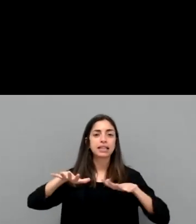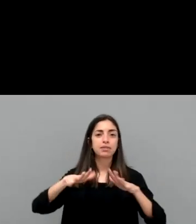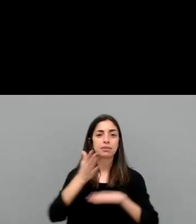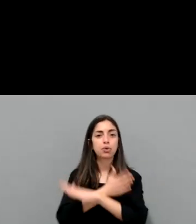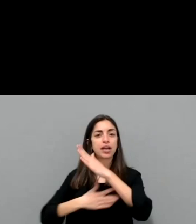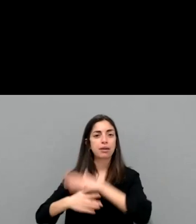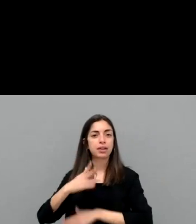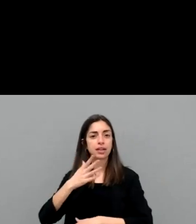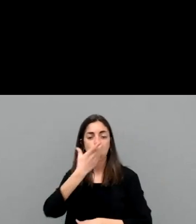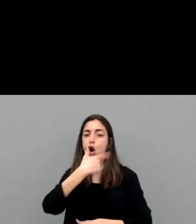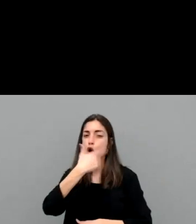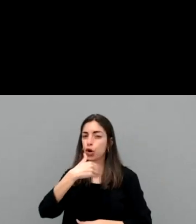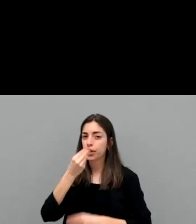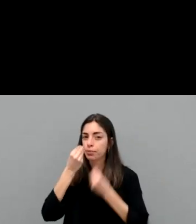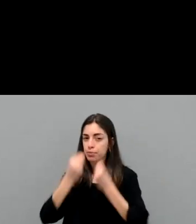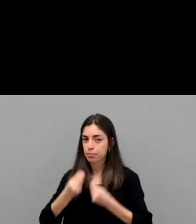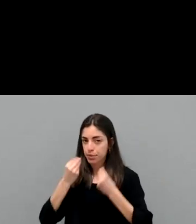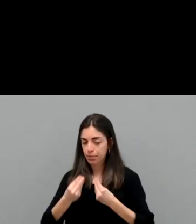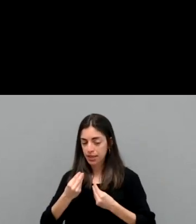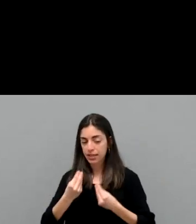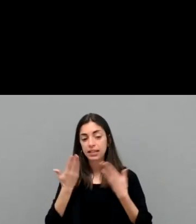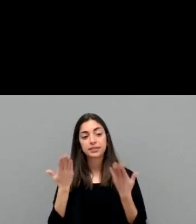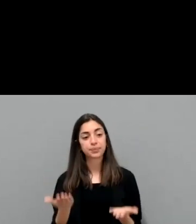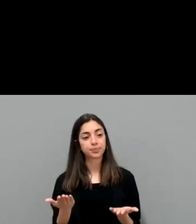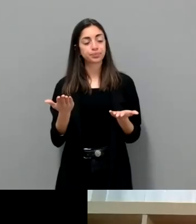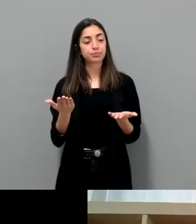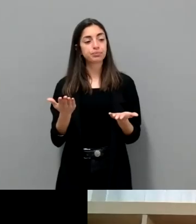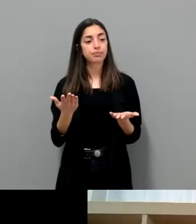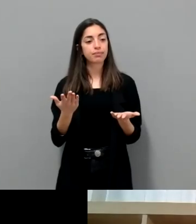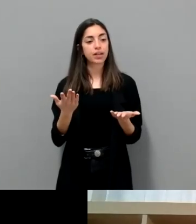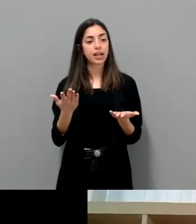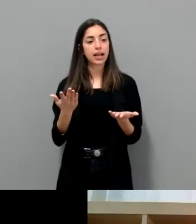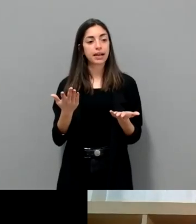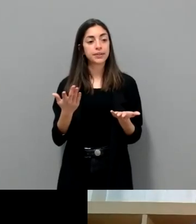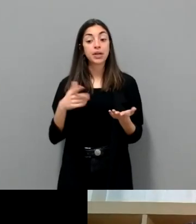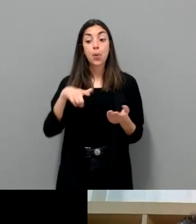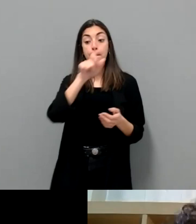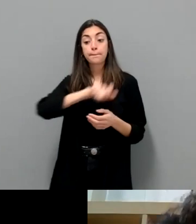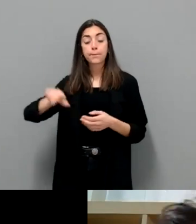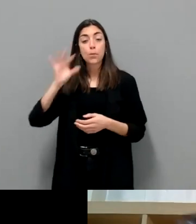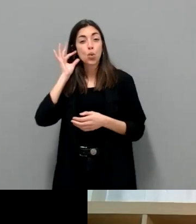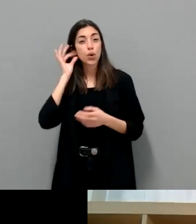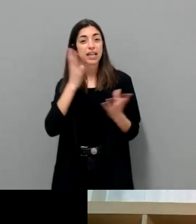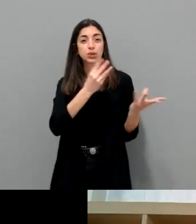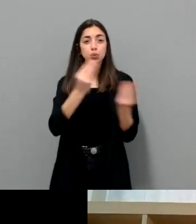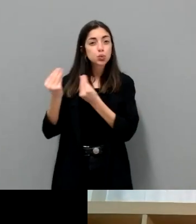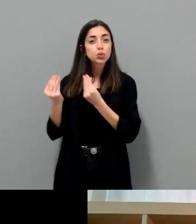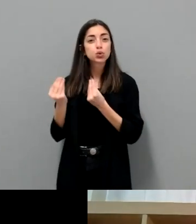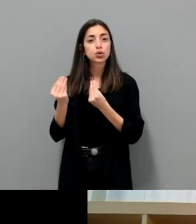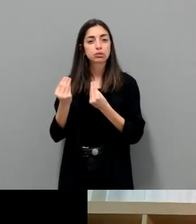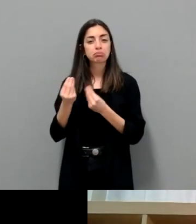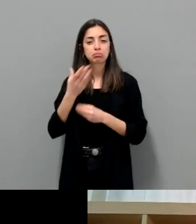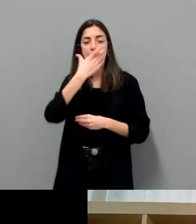discapacidad. De hecho, a muchas de nuestras mujeres las conoce de primera